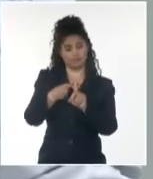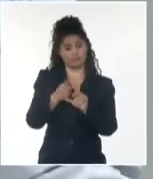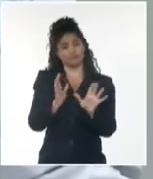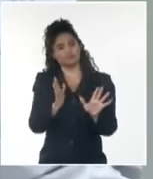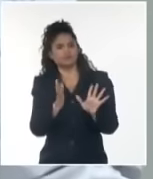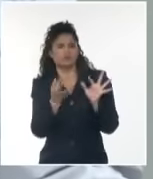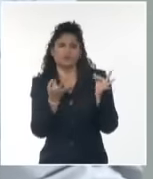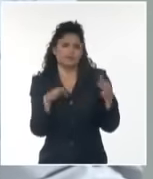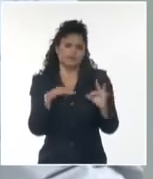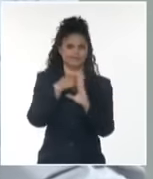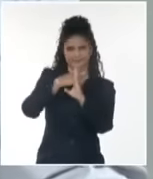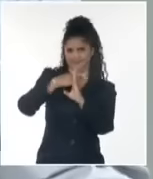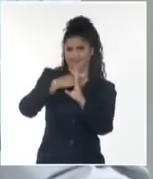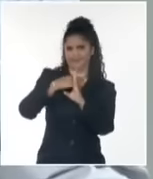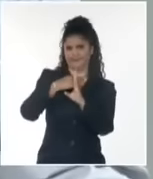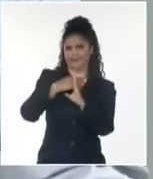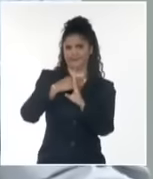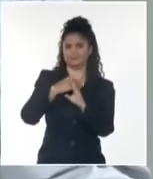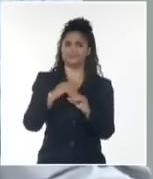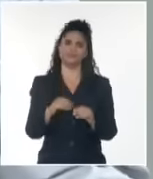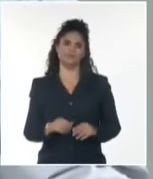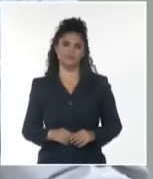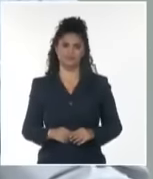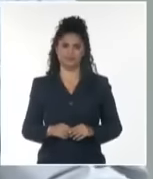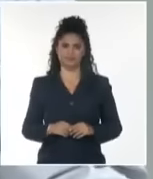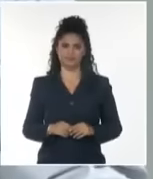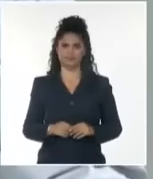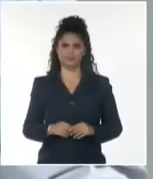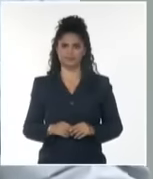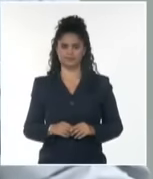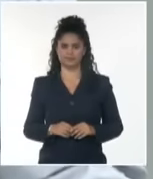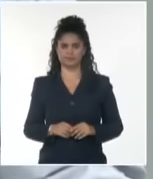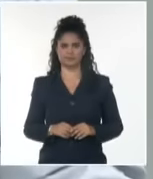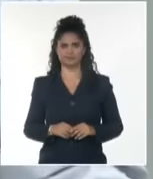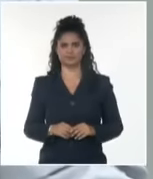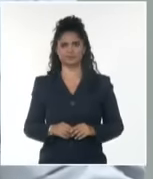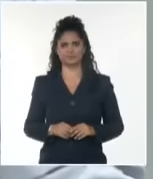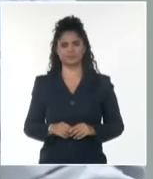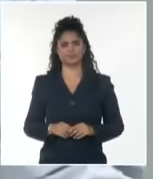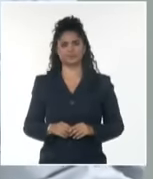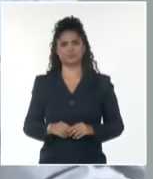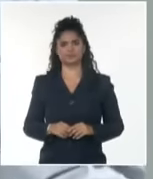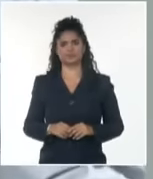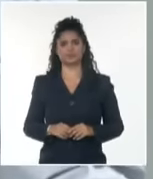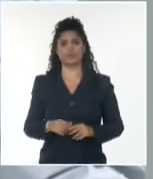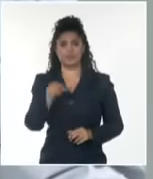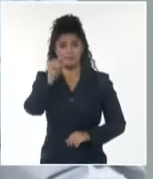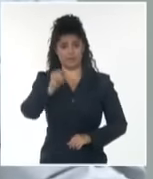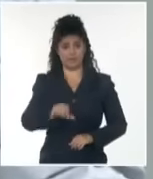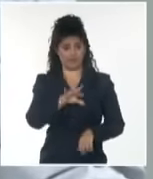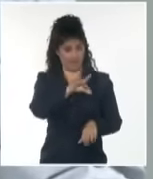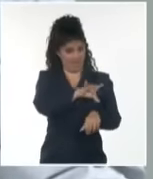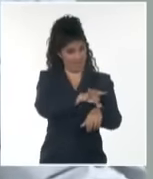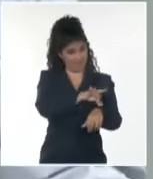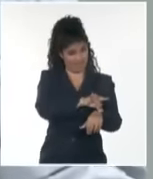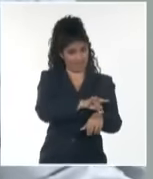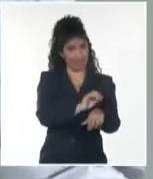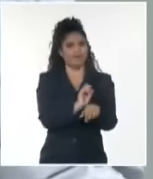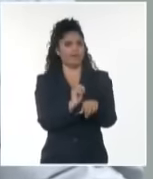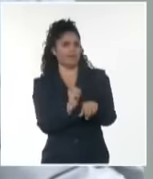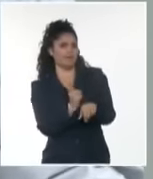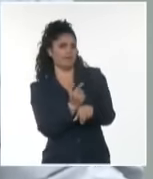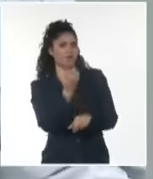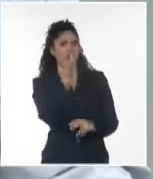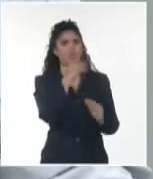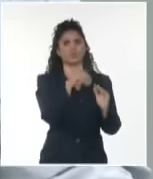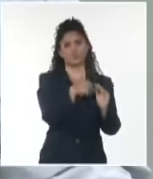pero es que el cuadro clínico es dura alrededor de 4 días más o menos. Y como